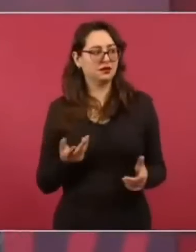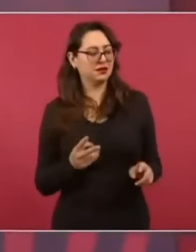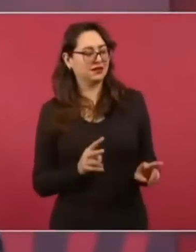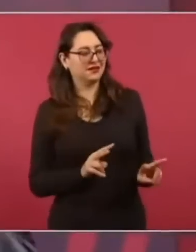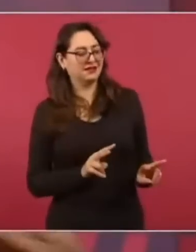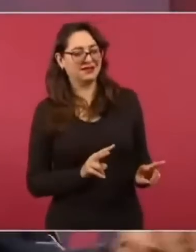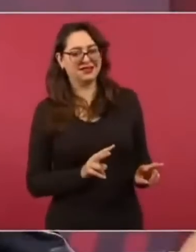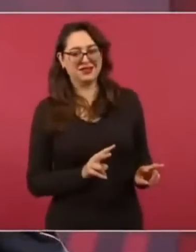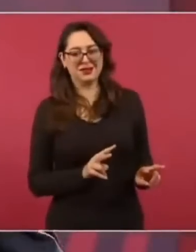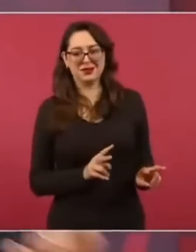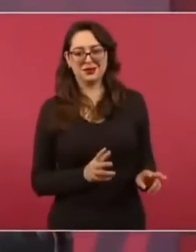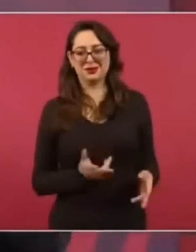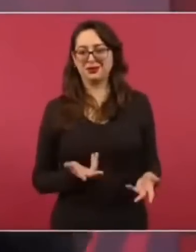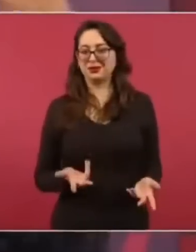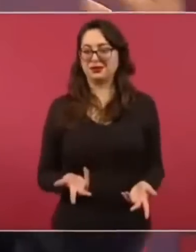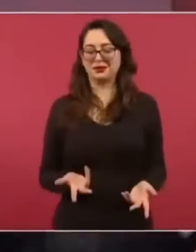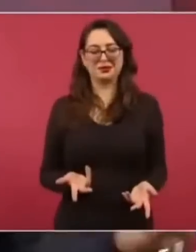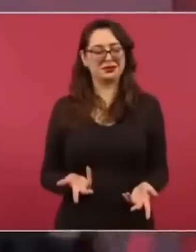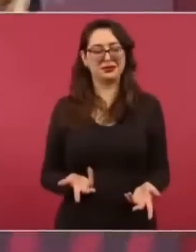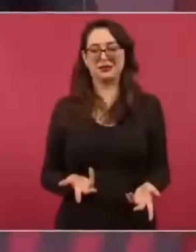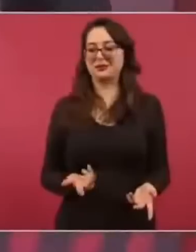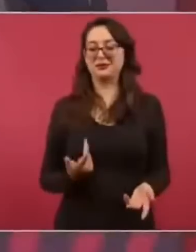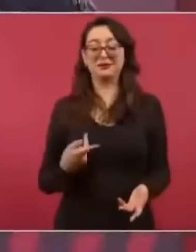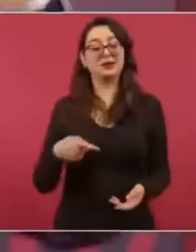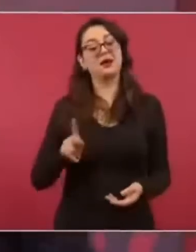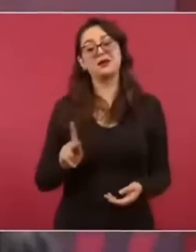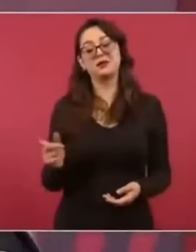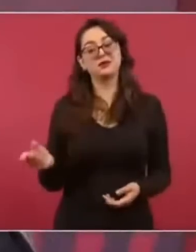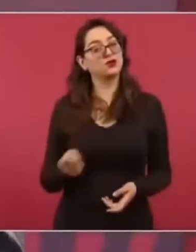Afortunadamente, pues ya las cosas en México